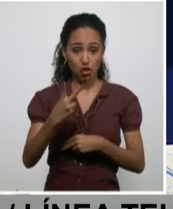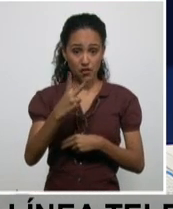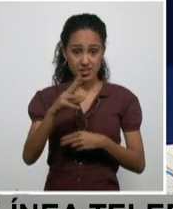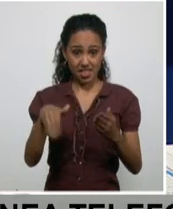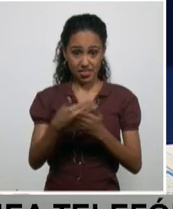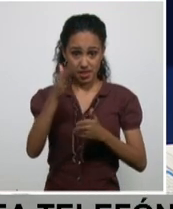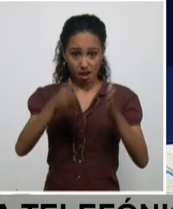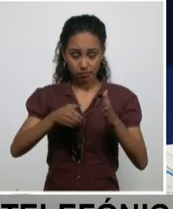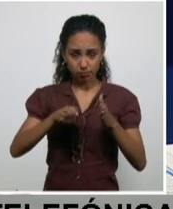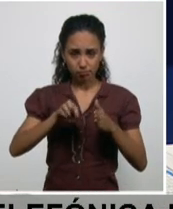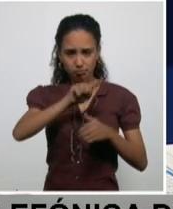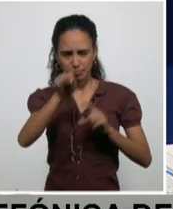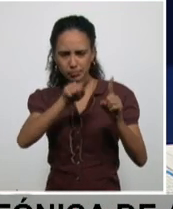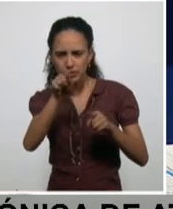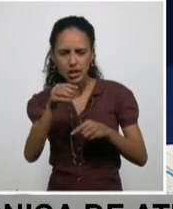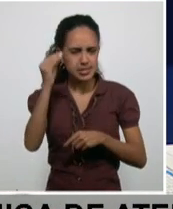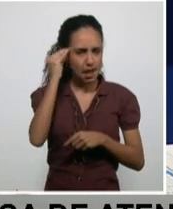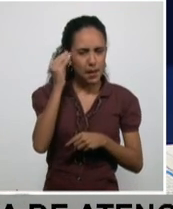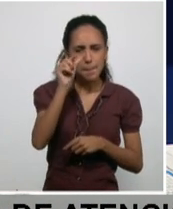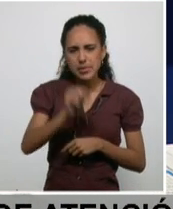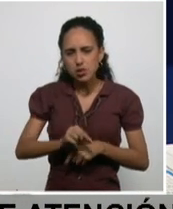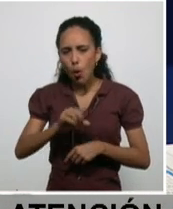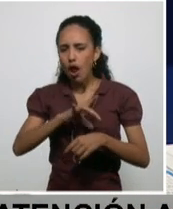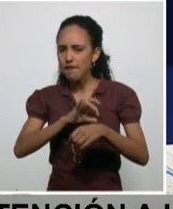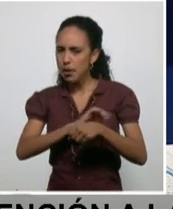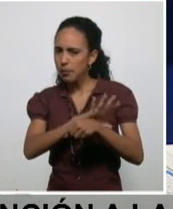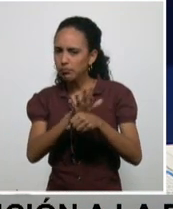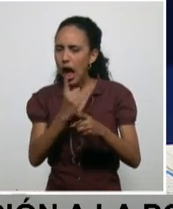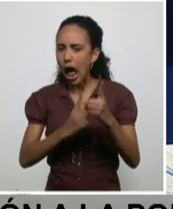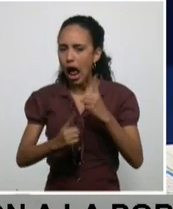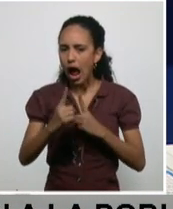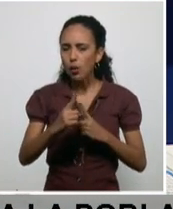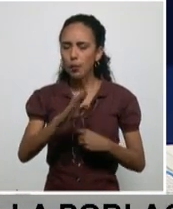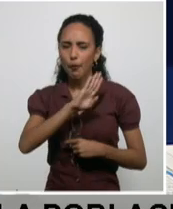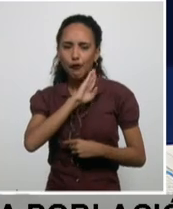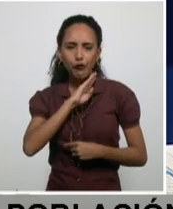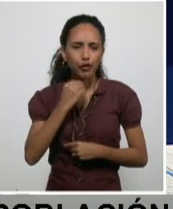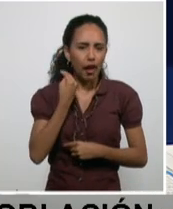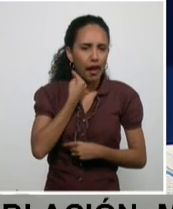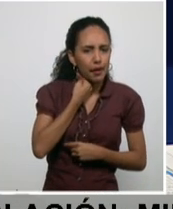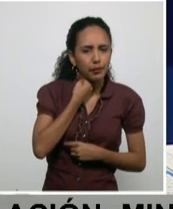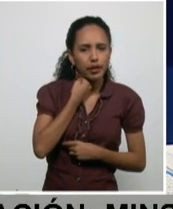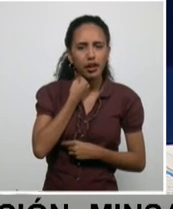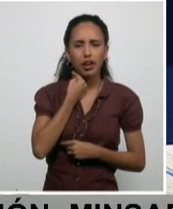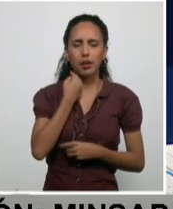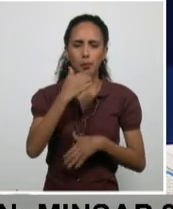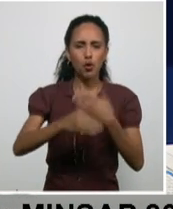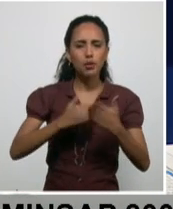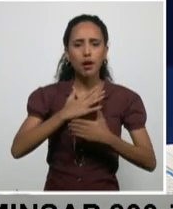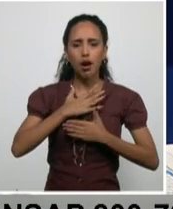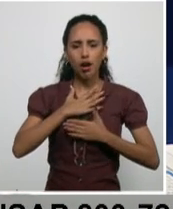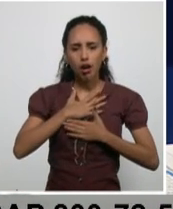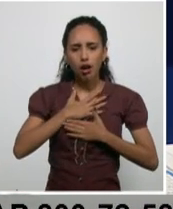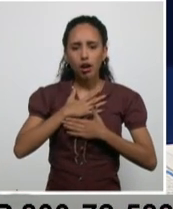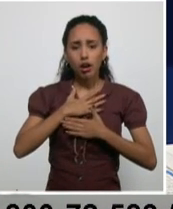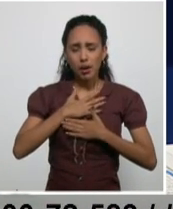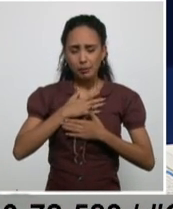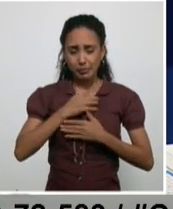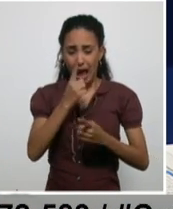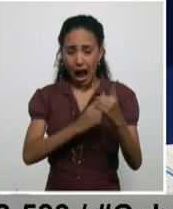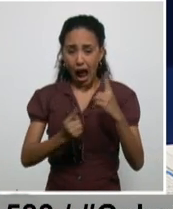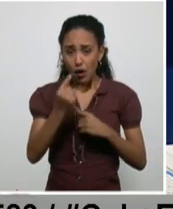activa para detectar casos febriles con sintomatología y con sintomatología respiratoria y el aislamiento inmediato que